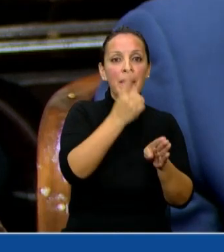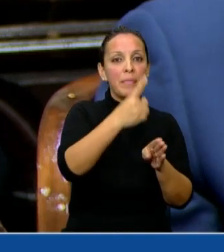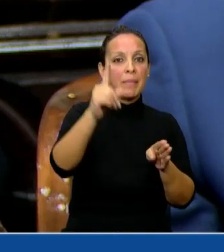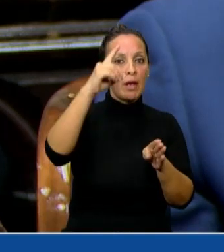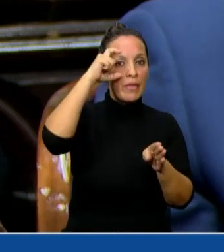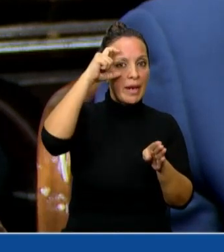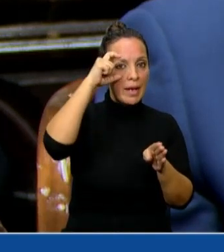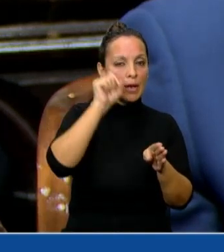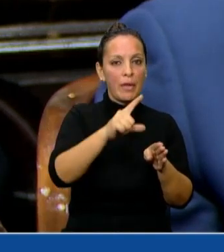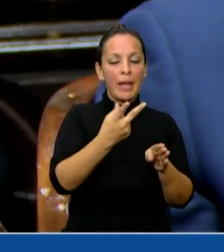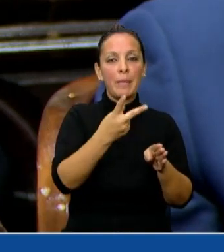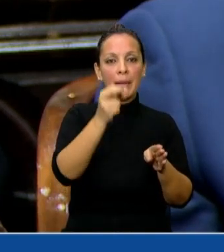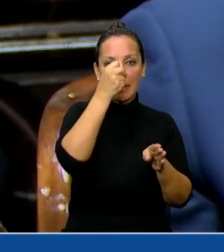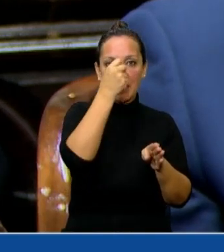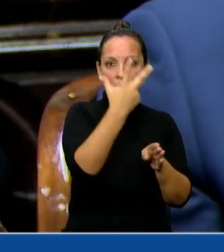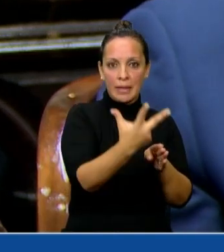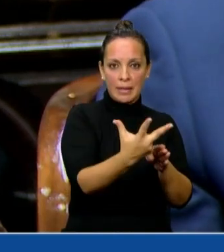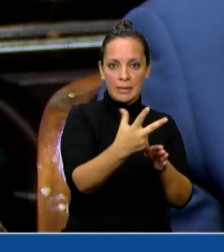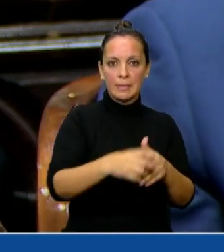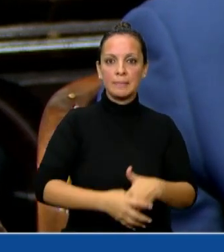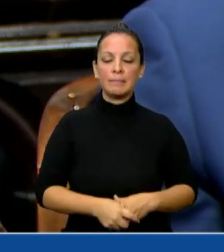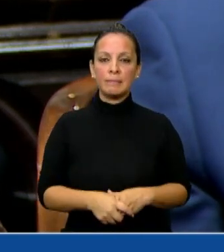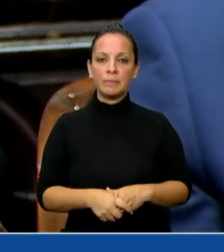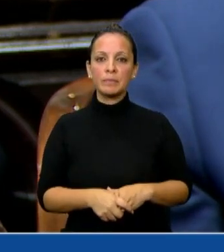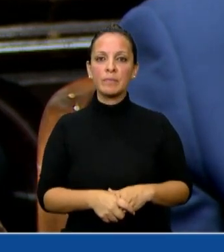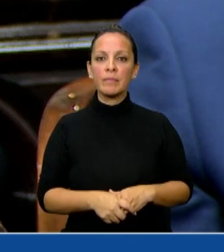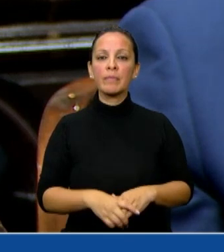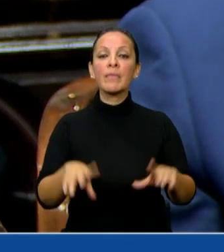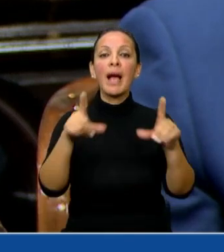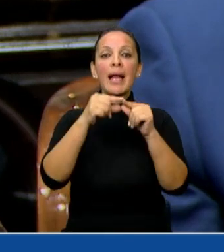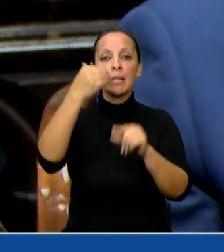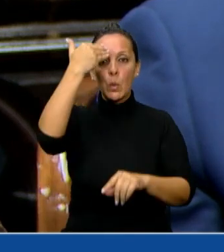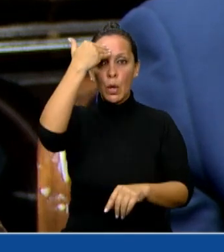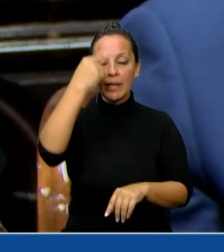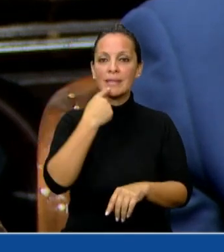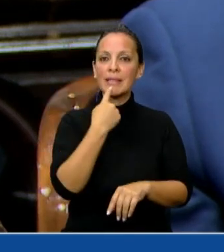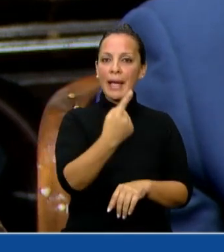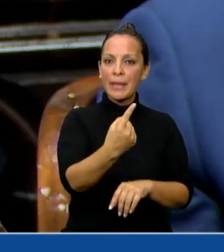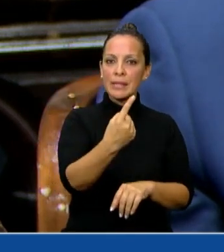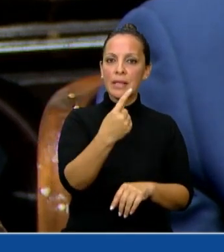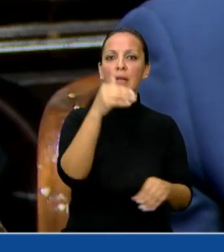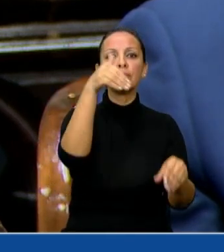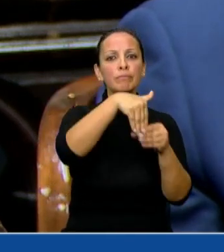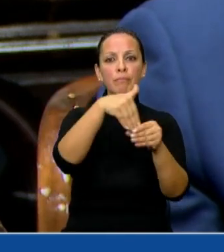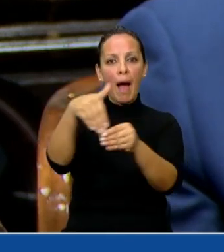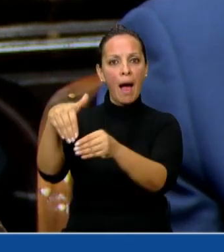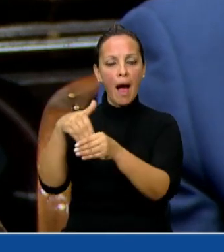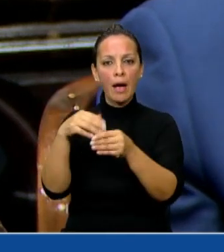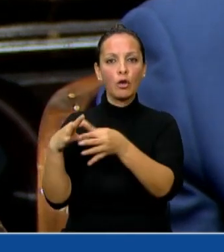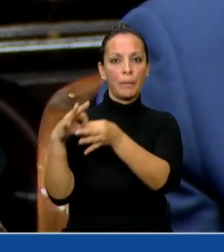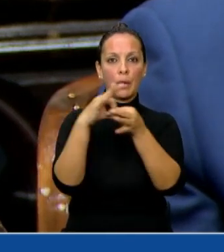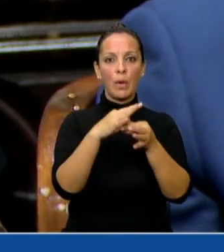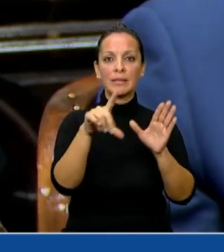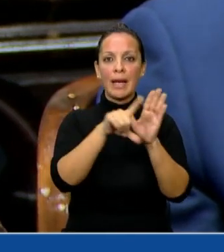del 2023. El artículo 15 establece que las entidades financieras regidas por la Ley